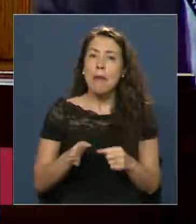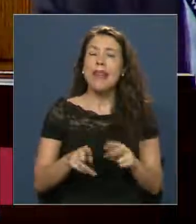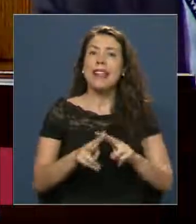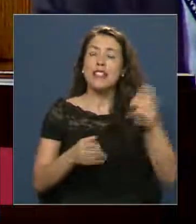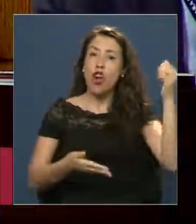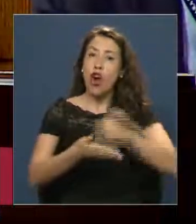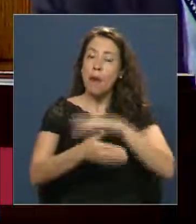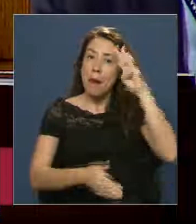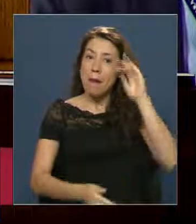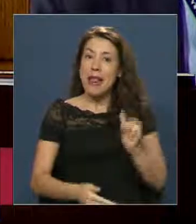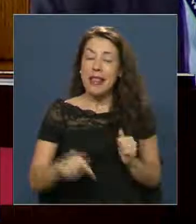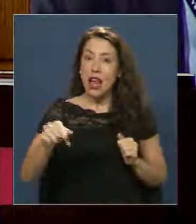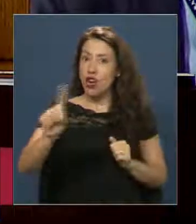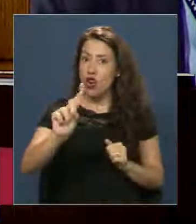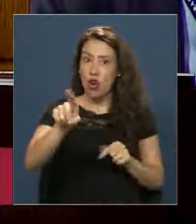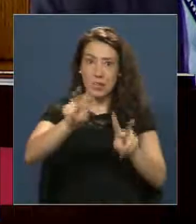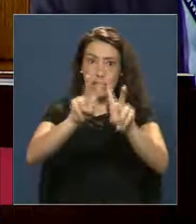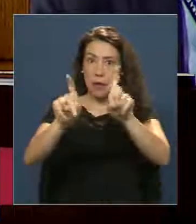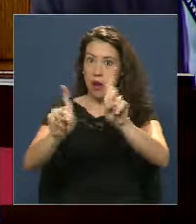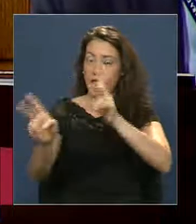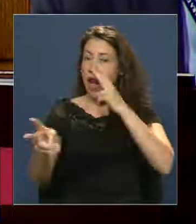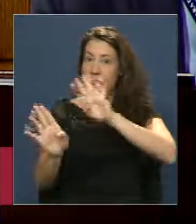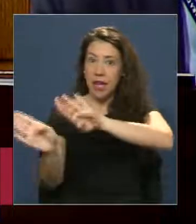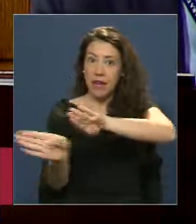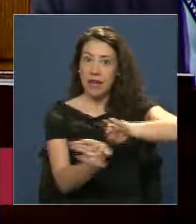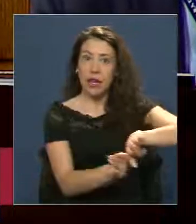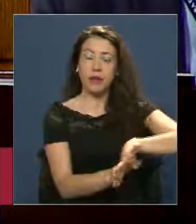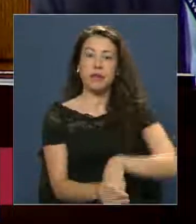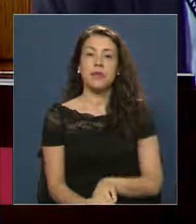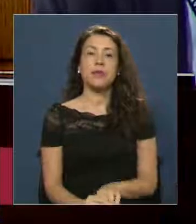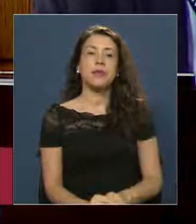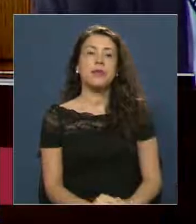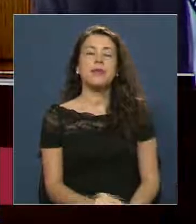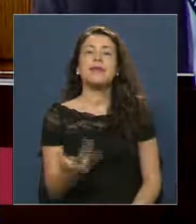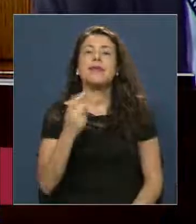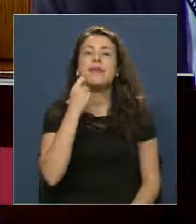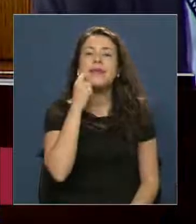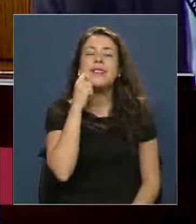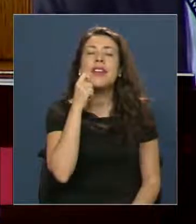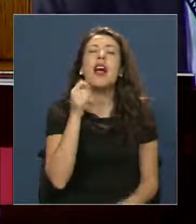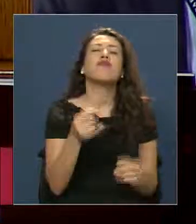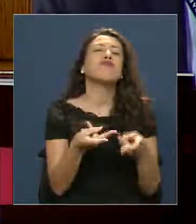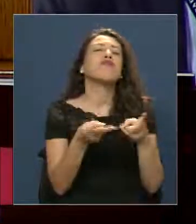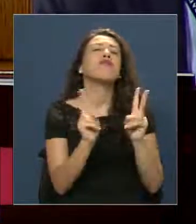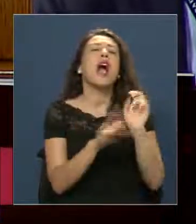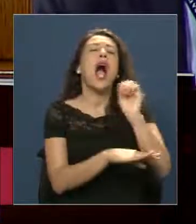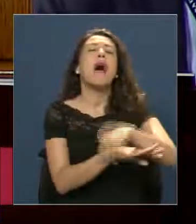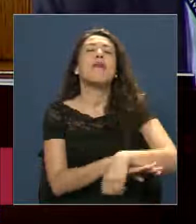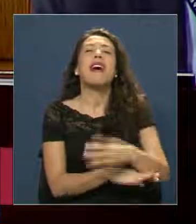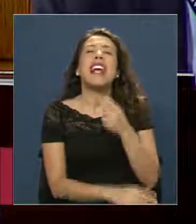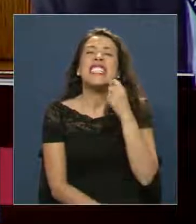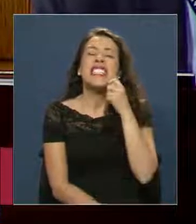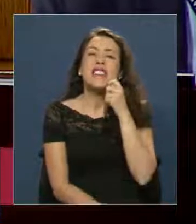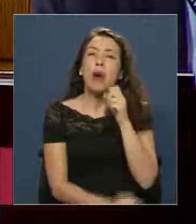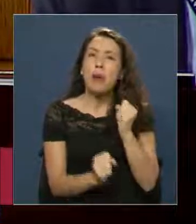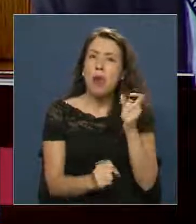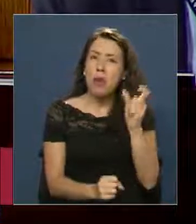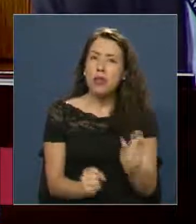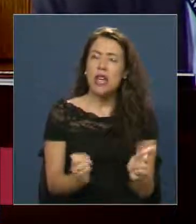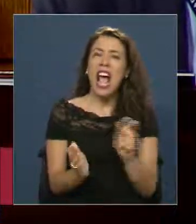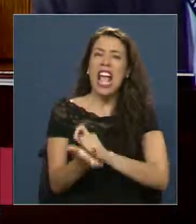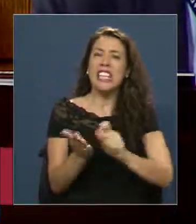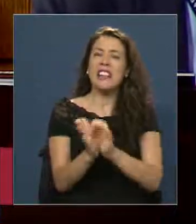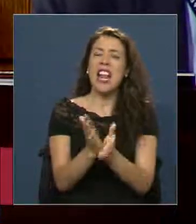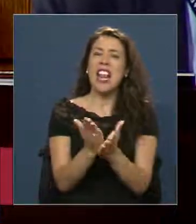dictadura en nuestro país. No se trata de eso. Se trata de qué significa el justificar o aprobar. ¿Puede alguien escribir un